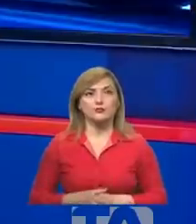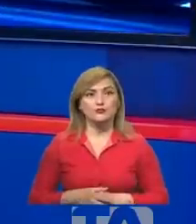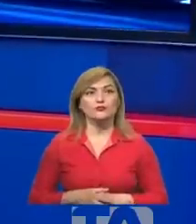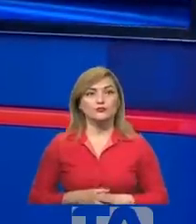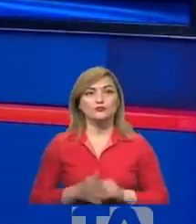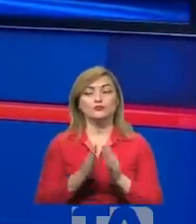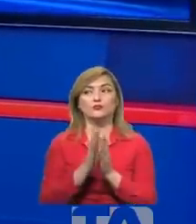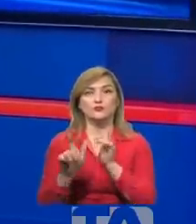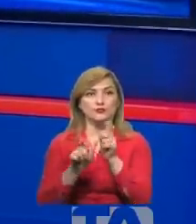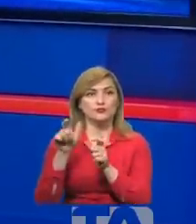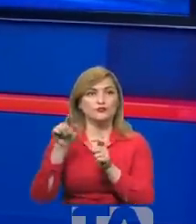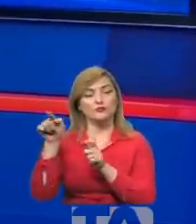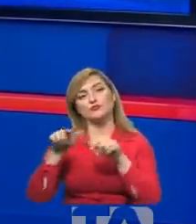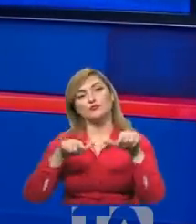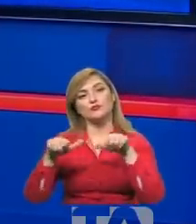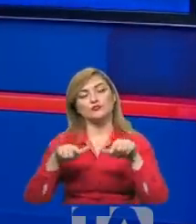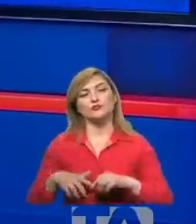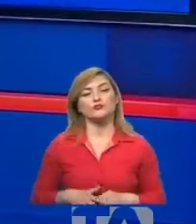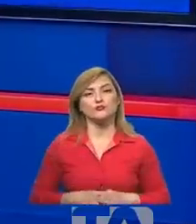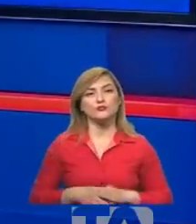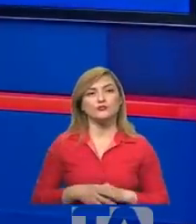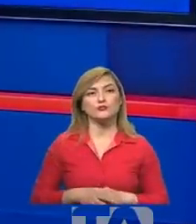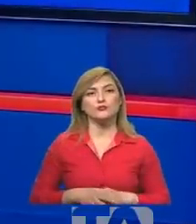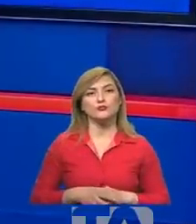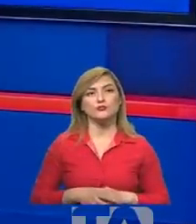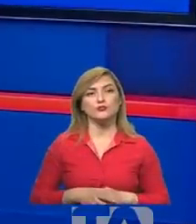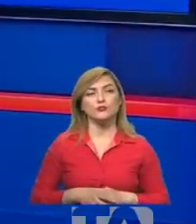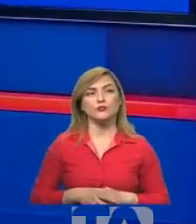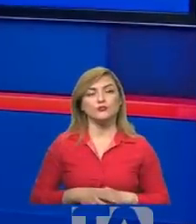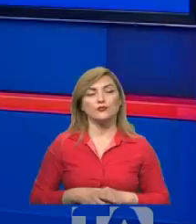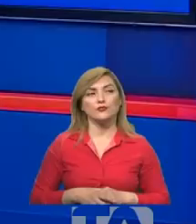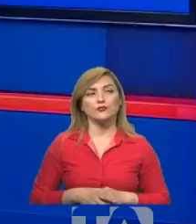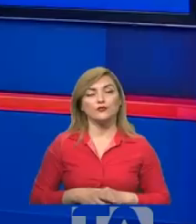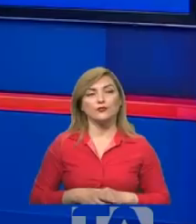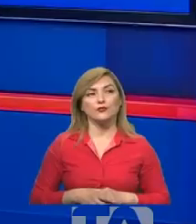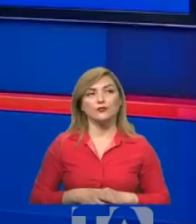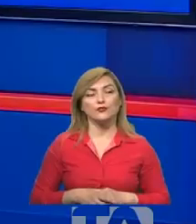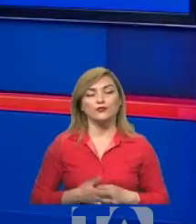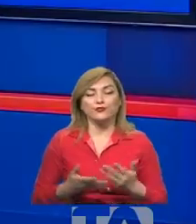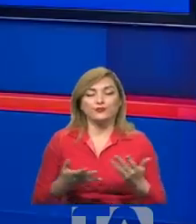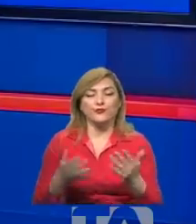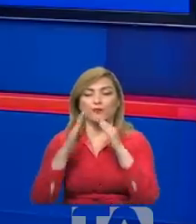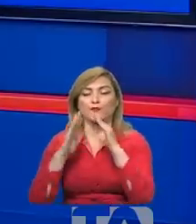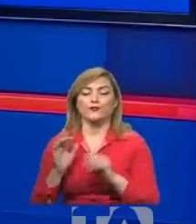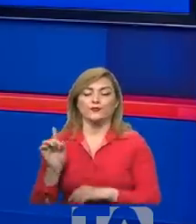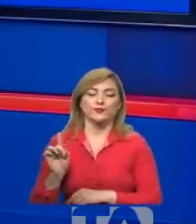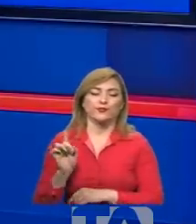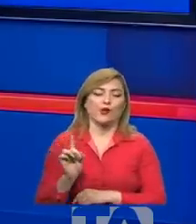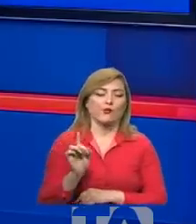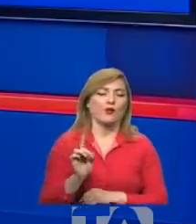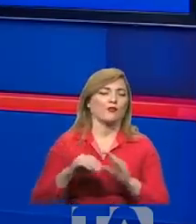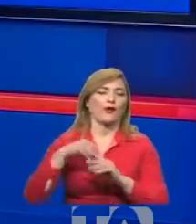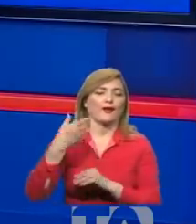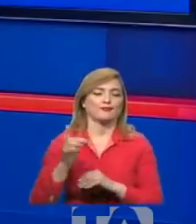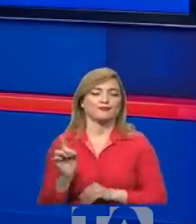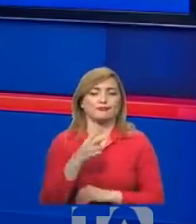el pedido que tienen los vecinos en este sector y que, dicho de paso, es bastante válido. No puede ser que salgan de sus casas, tengan